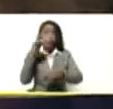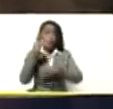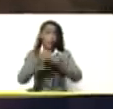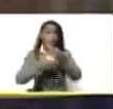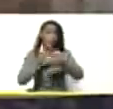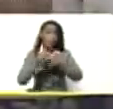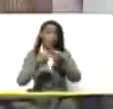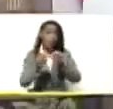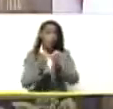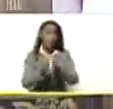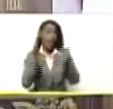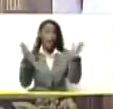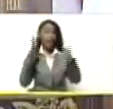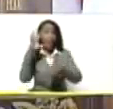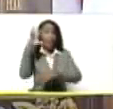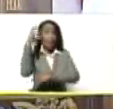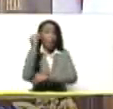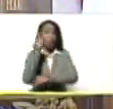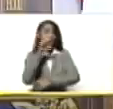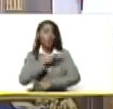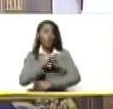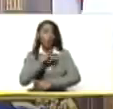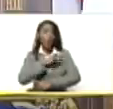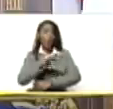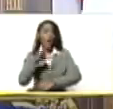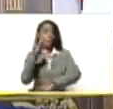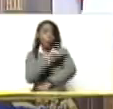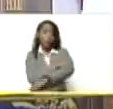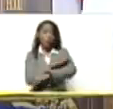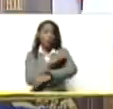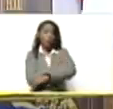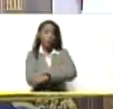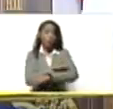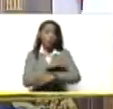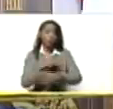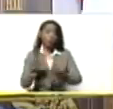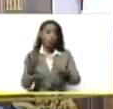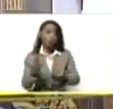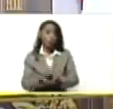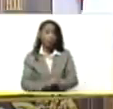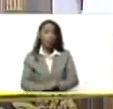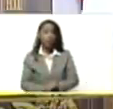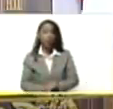hay que ver como la pandemia abate europa